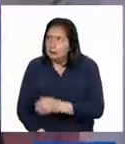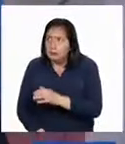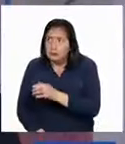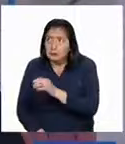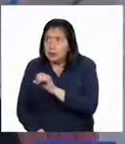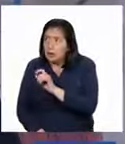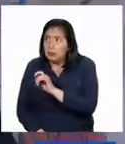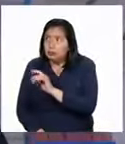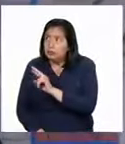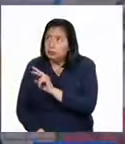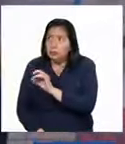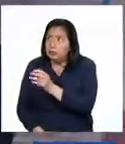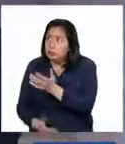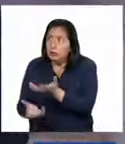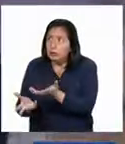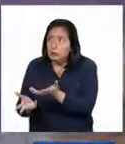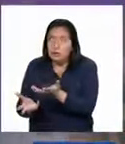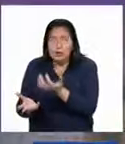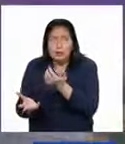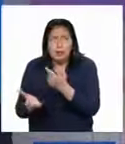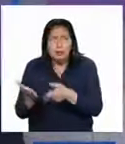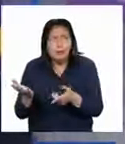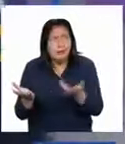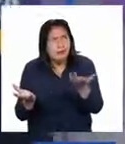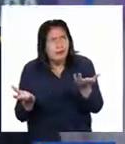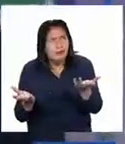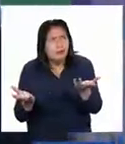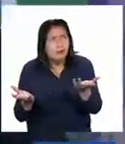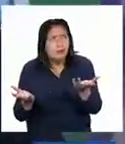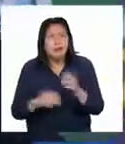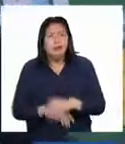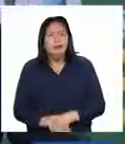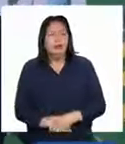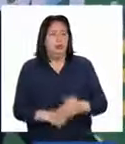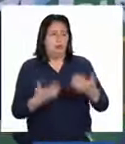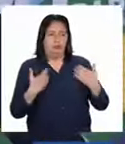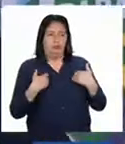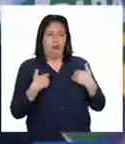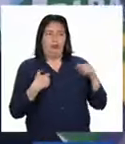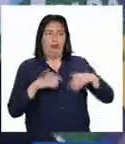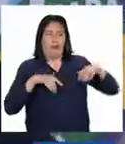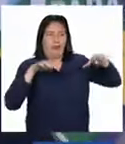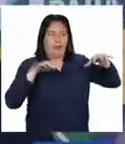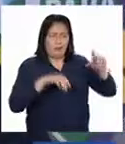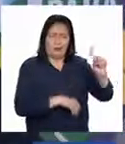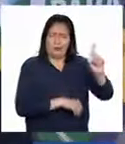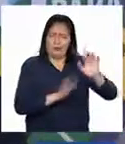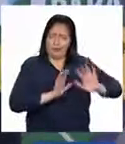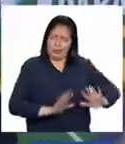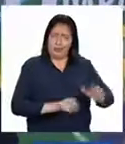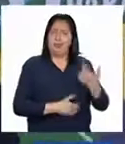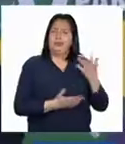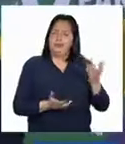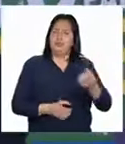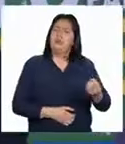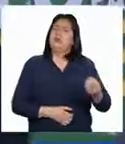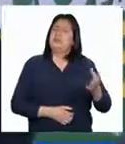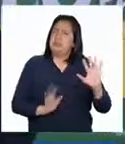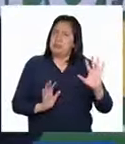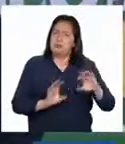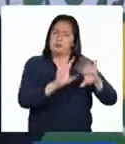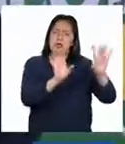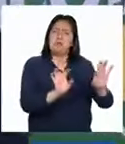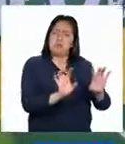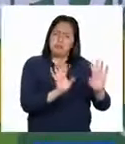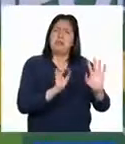¿Saturno? ¿Qué cosa eres? No soy un fantasma, tranquilo. Digamos que soy